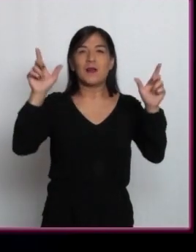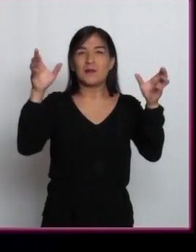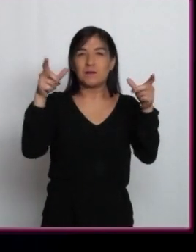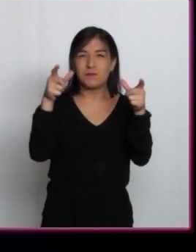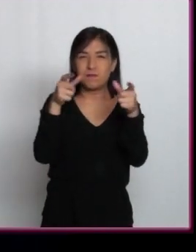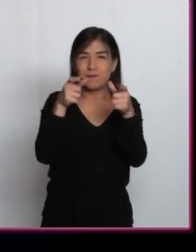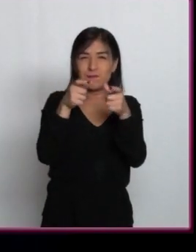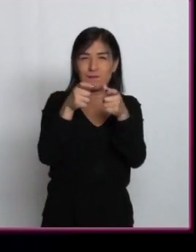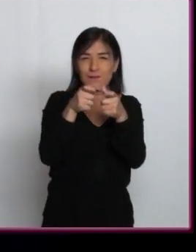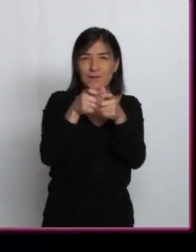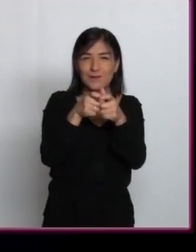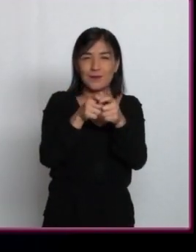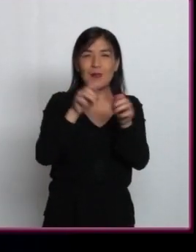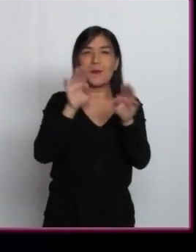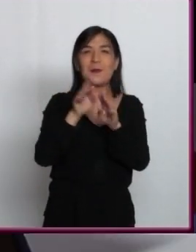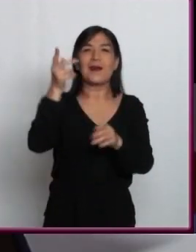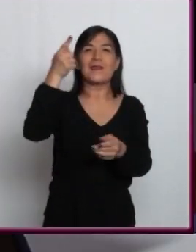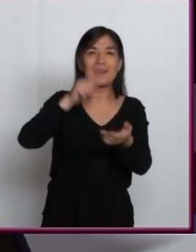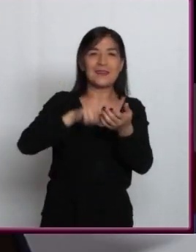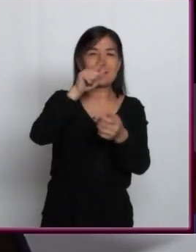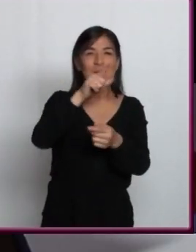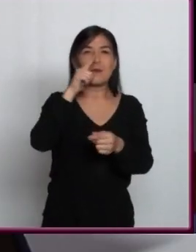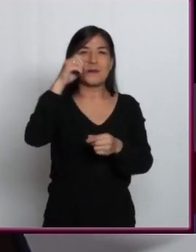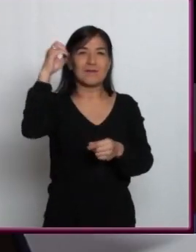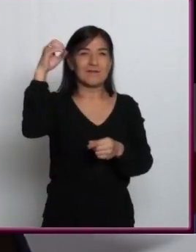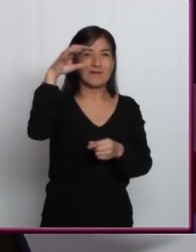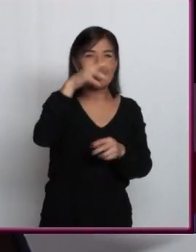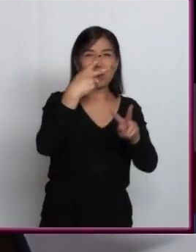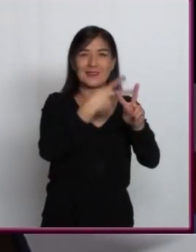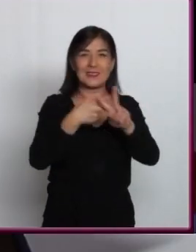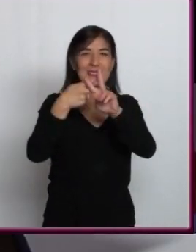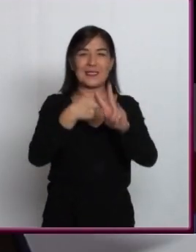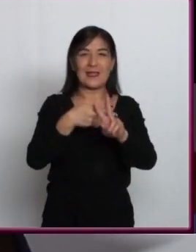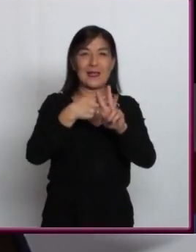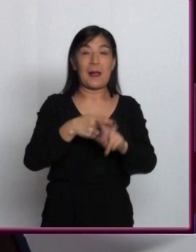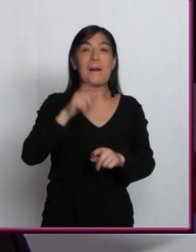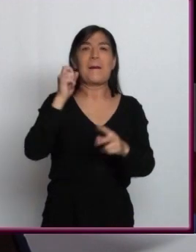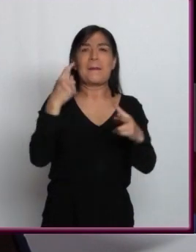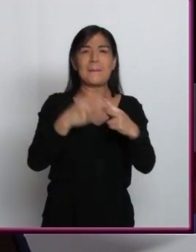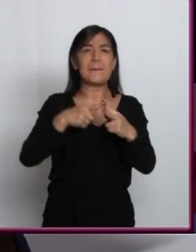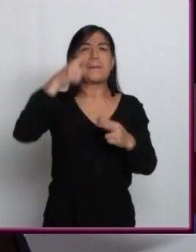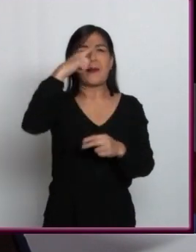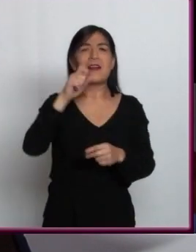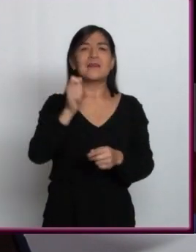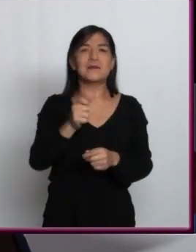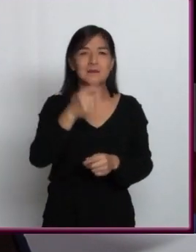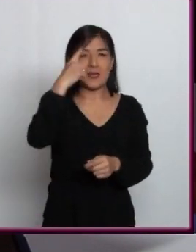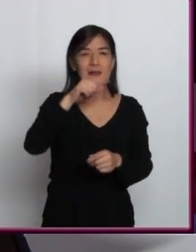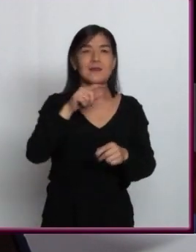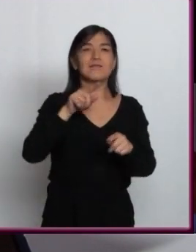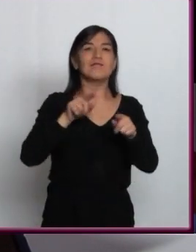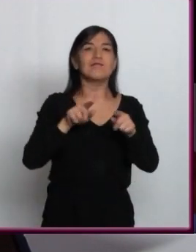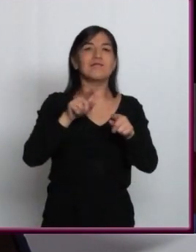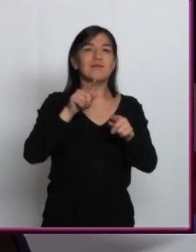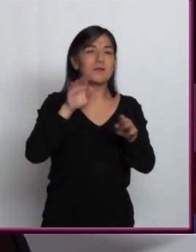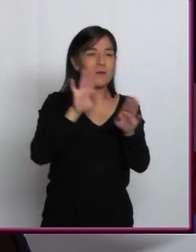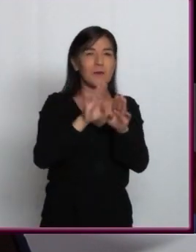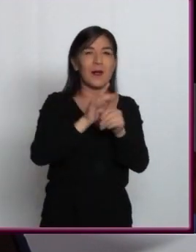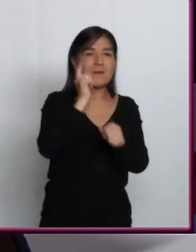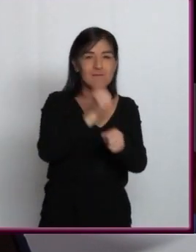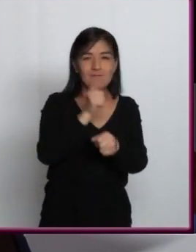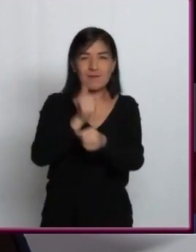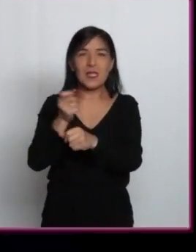de la estrella. Las matemáticas intervienen para determinar el tamaño del planeta y la masa del